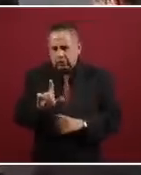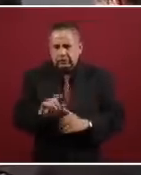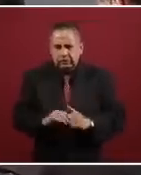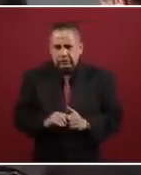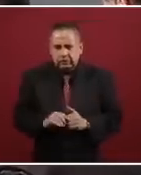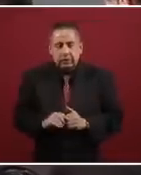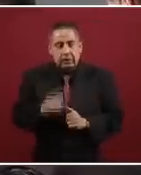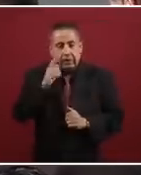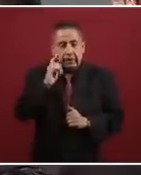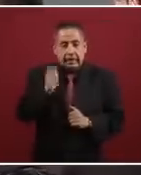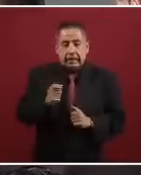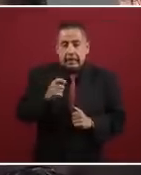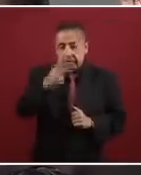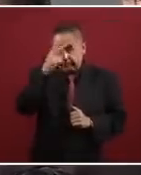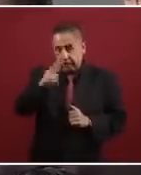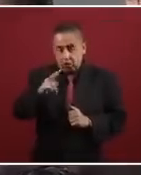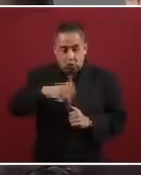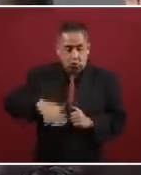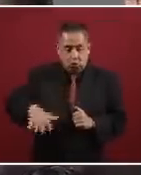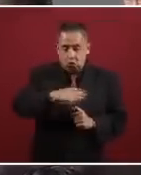en México,